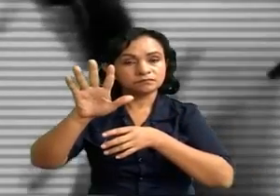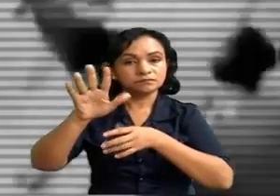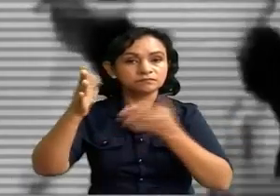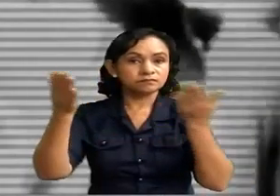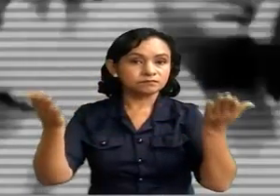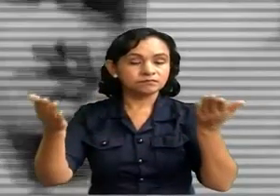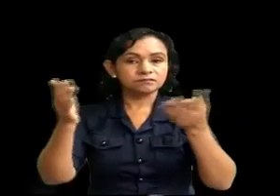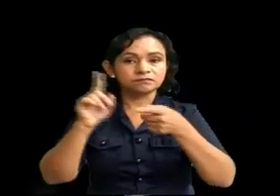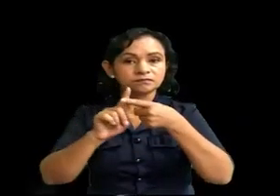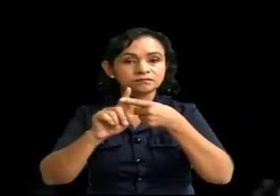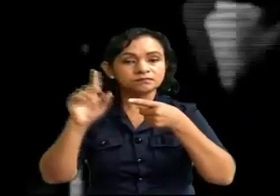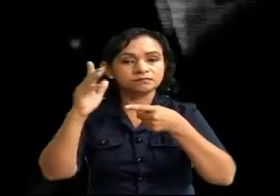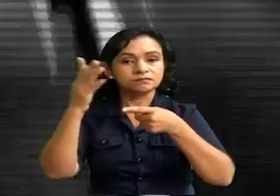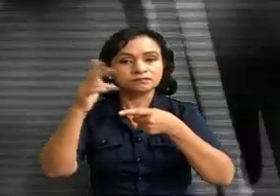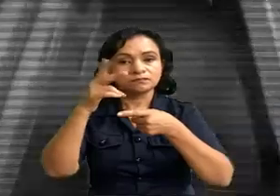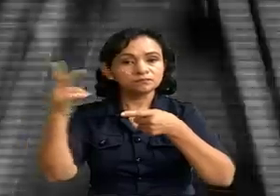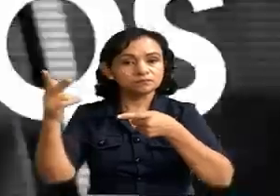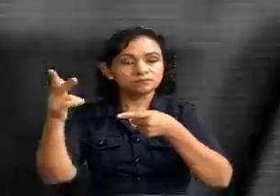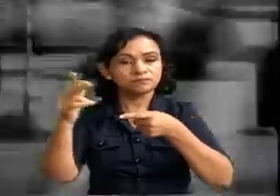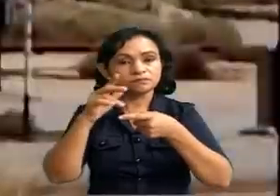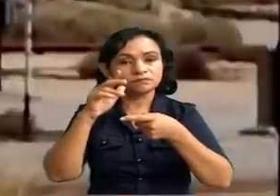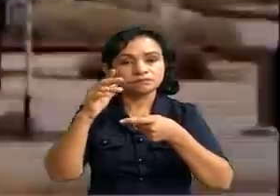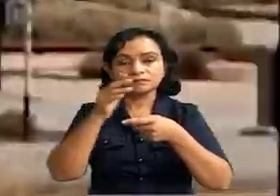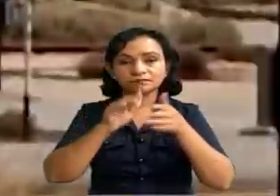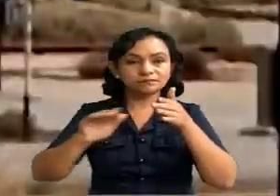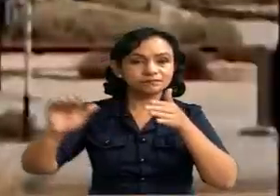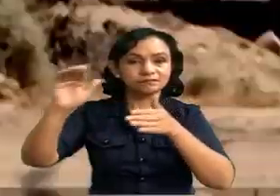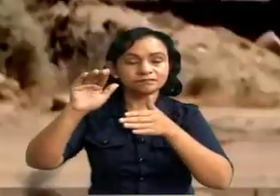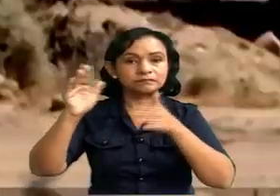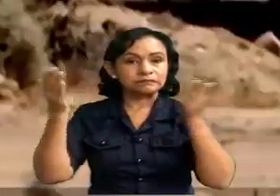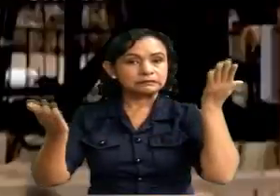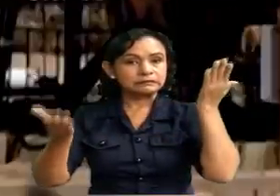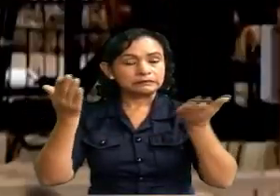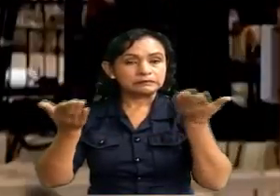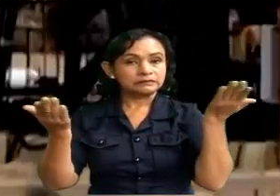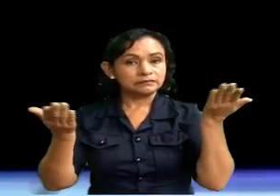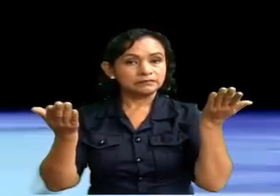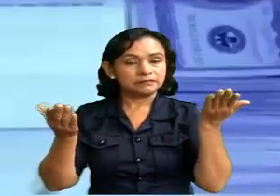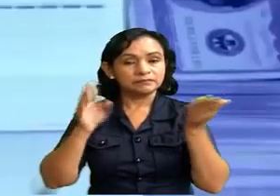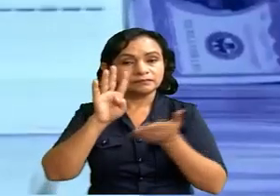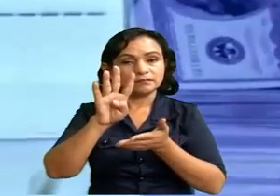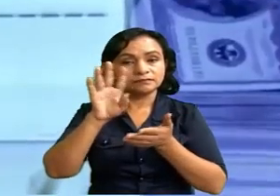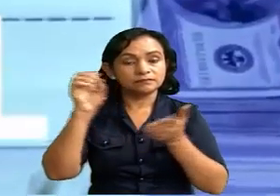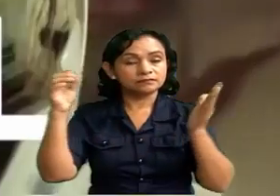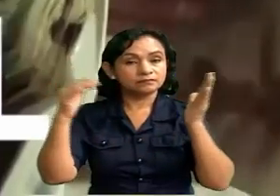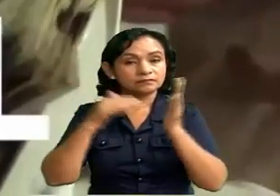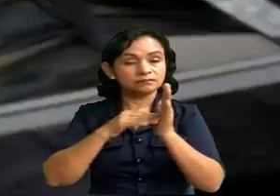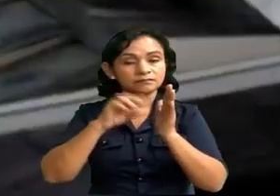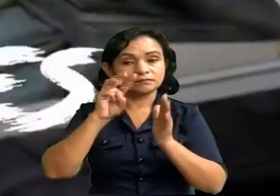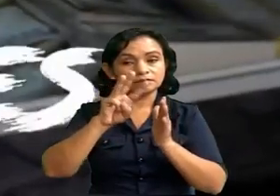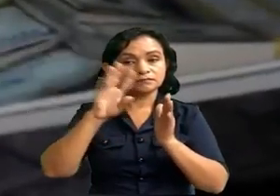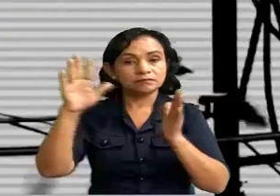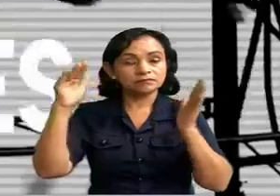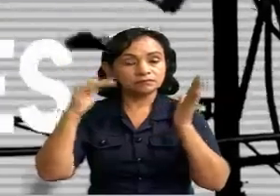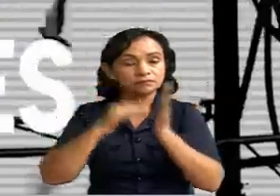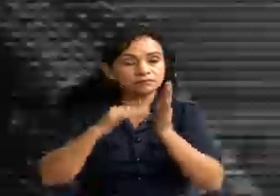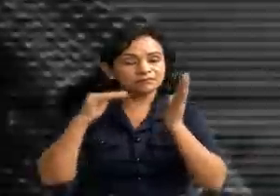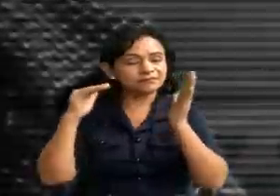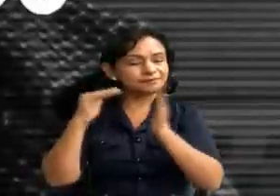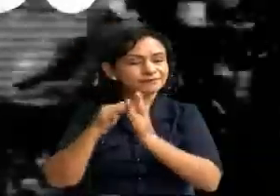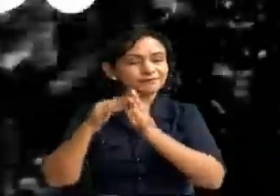hay que sumar hasta el 98. 23 años más. A lo mejor llegaron a 40.000, 35.000 millones de